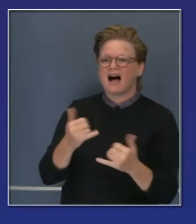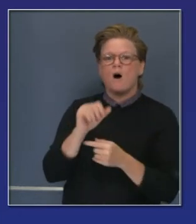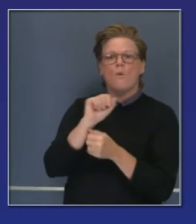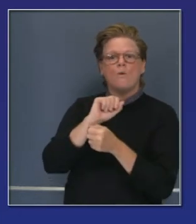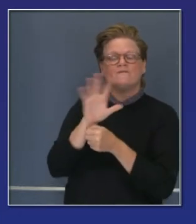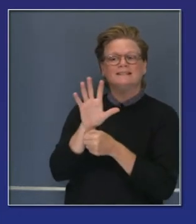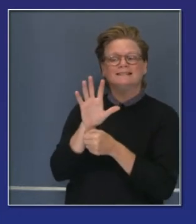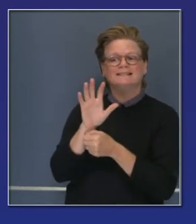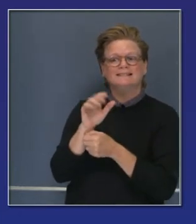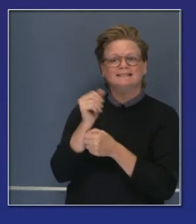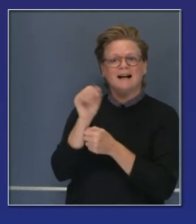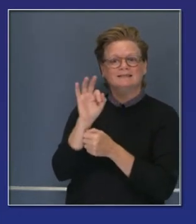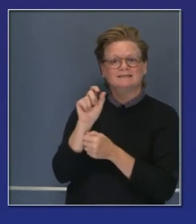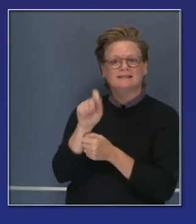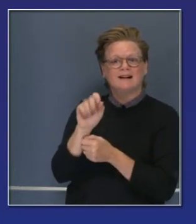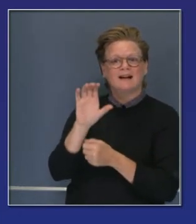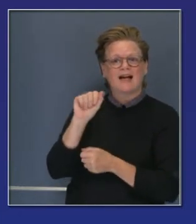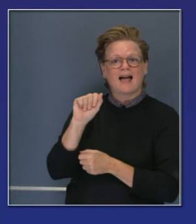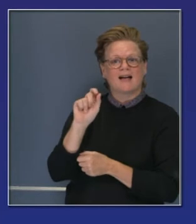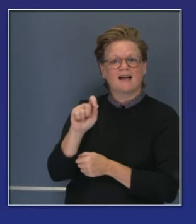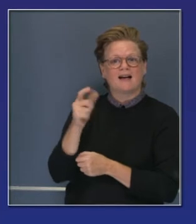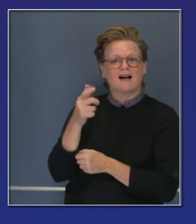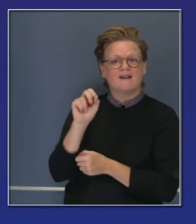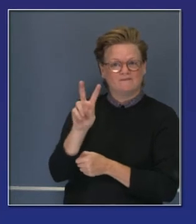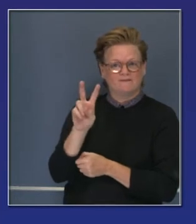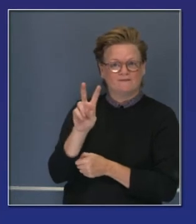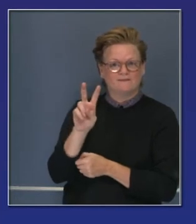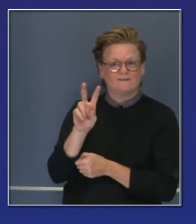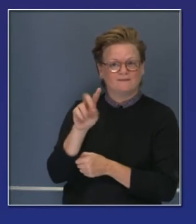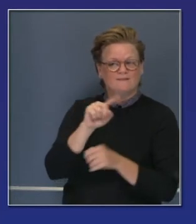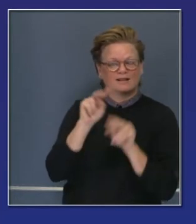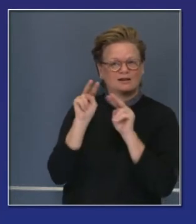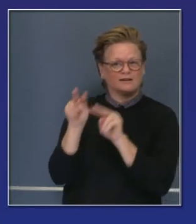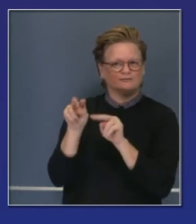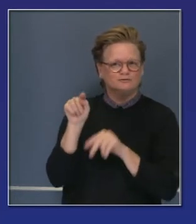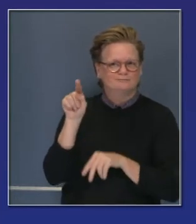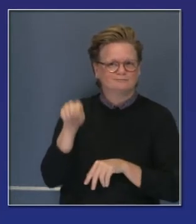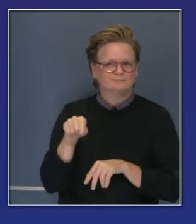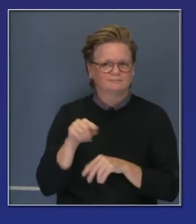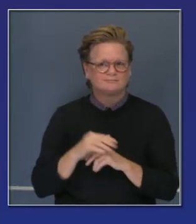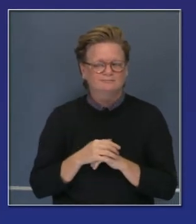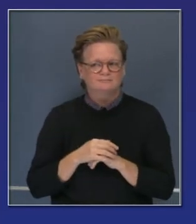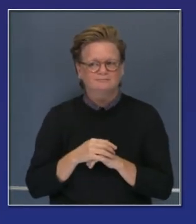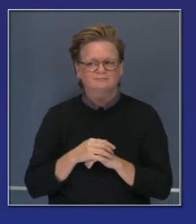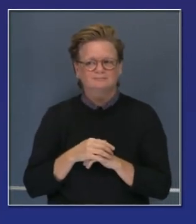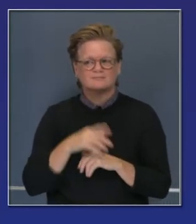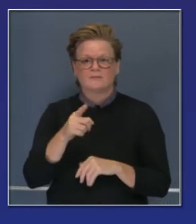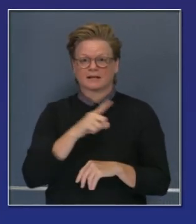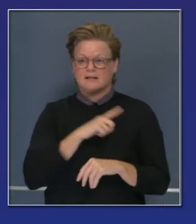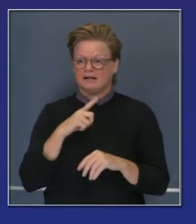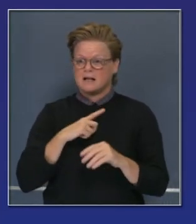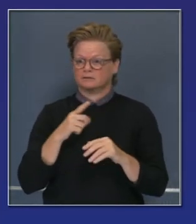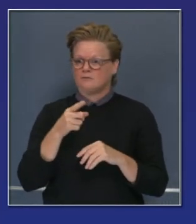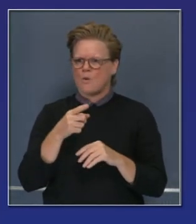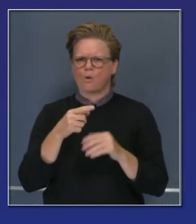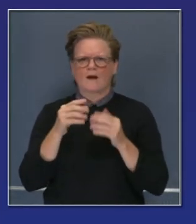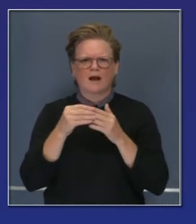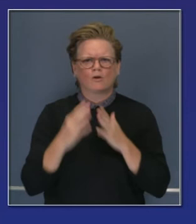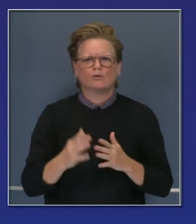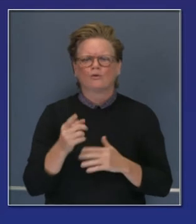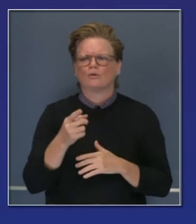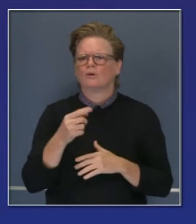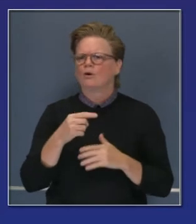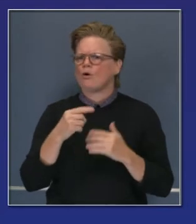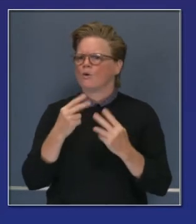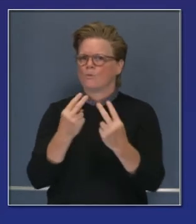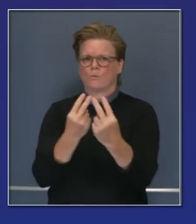COVID-19.ca.gov. Pero si es representante del condado, oficial de salubridad del condado o líder local, las dos cosas que espero